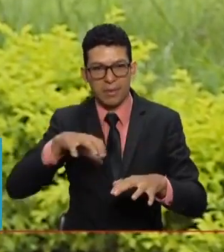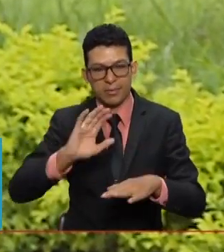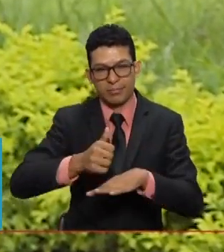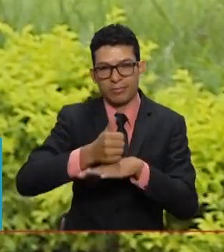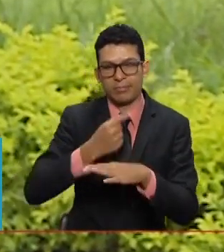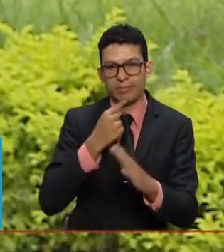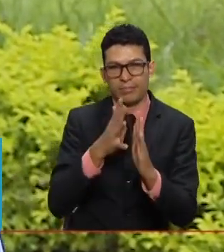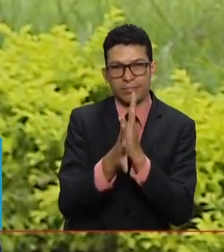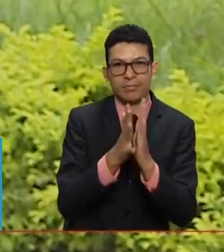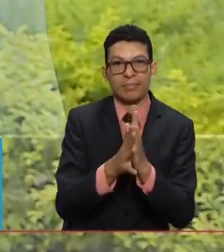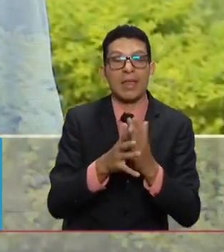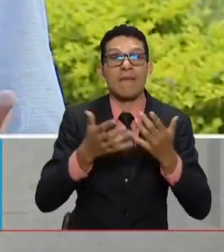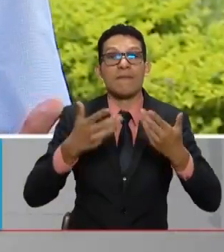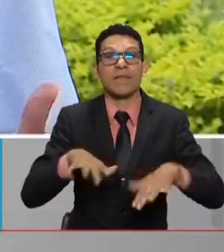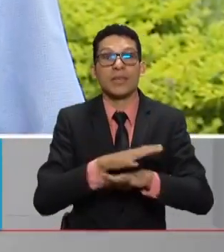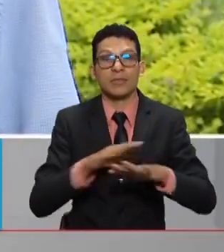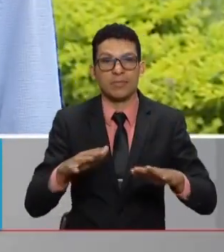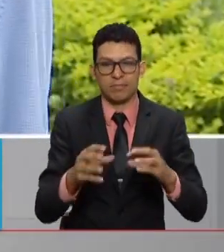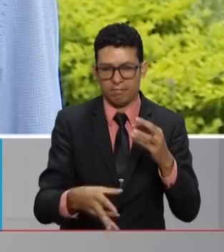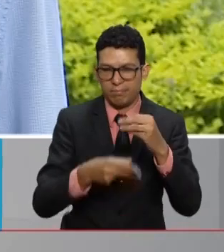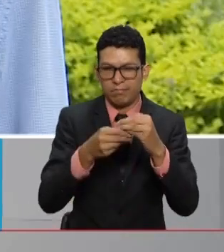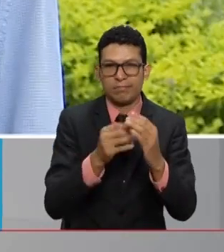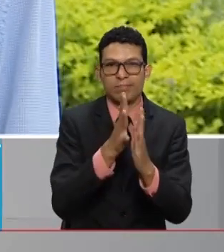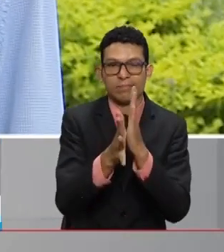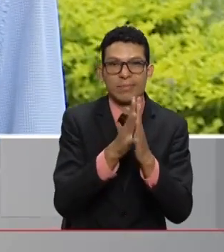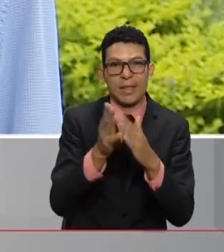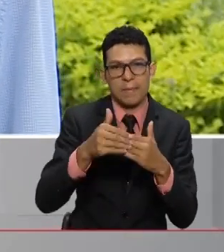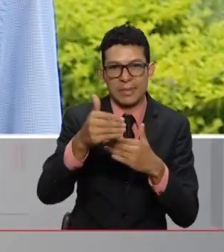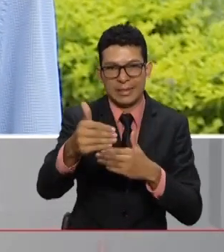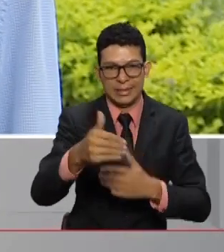Policía Metropolitana. Me despido, les llevaremos más detalles